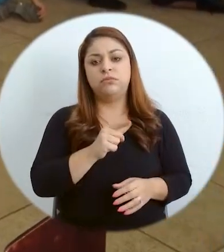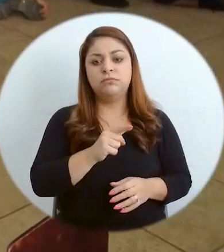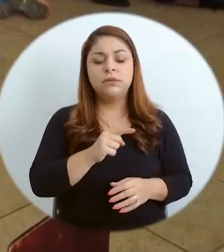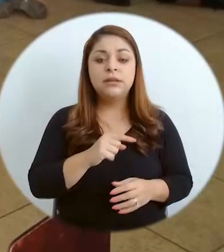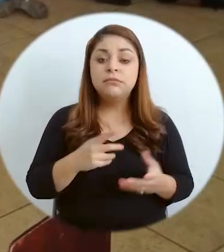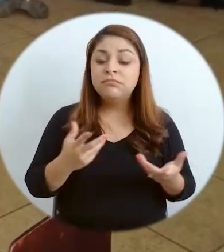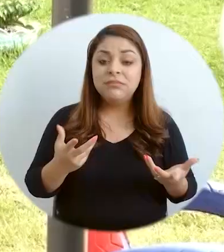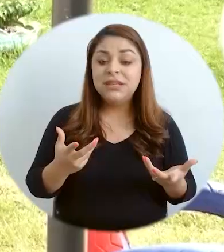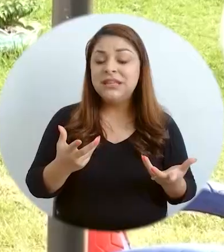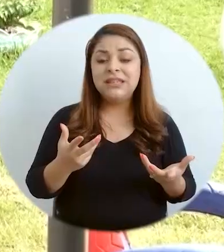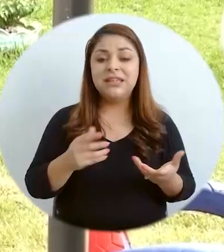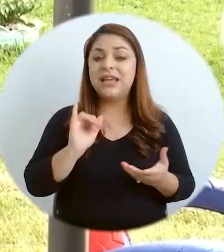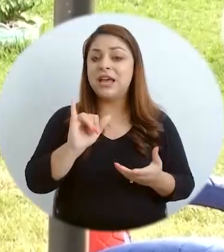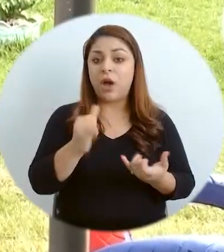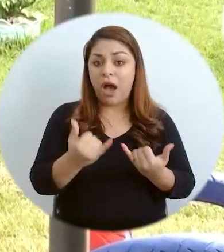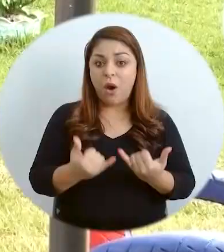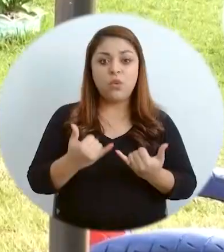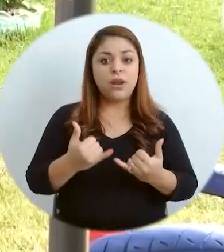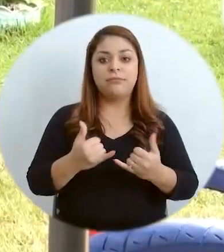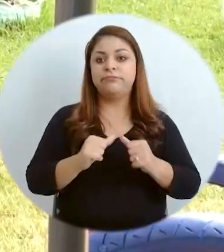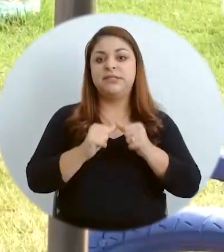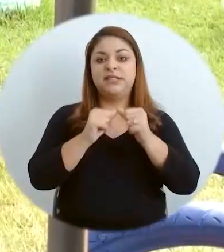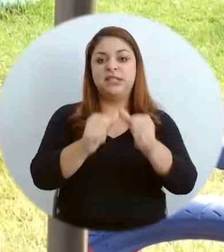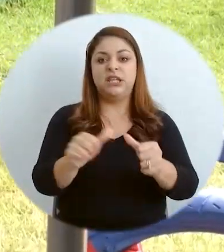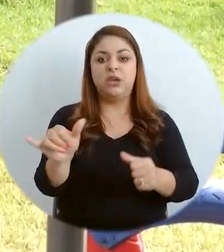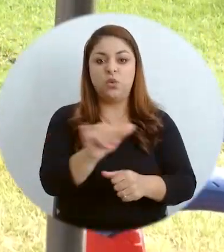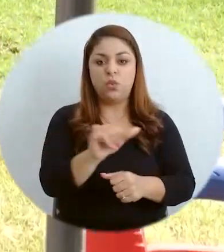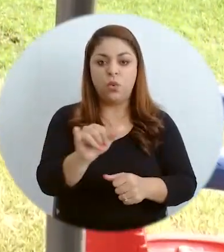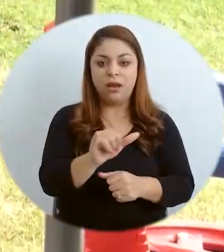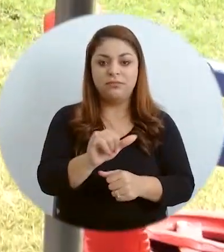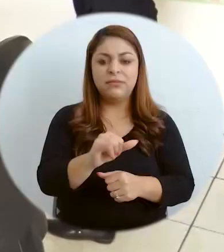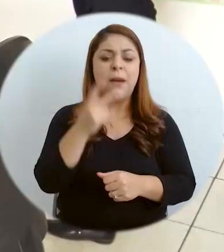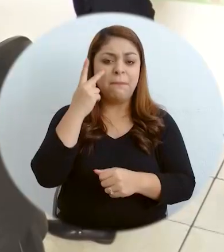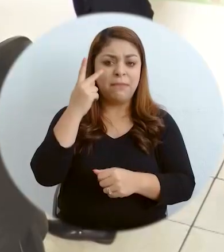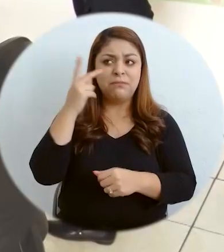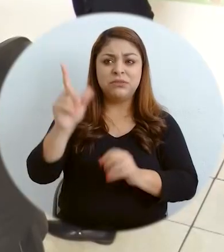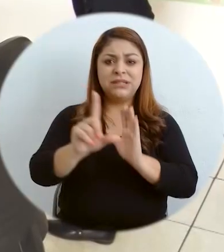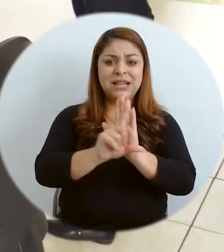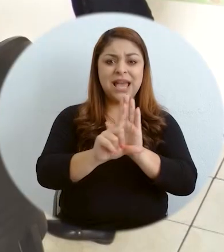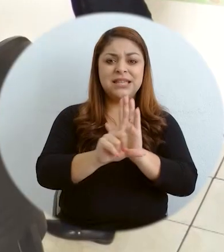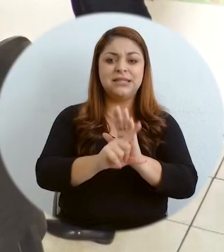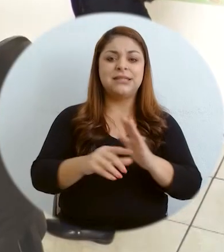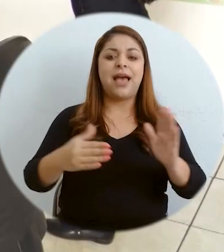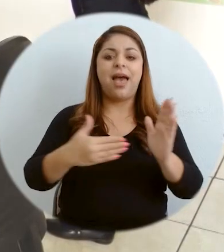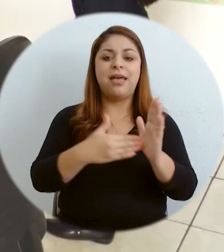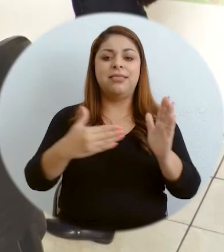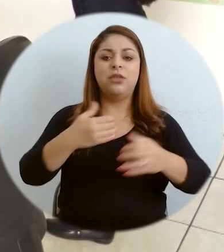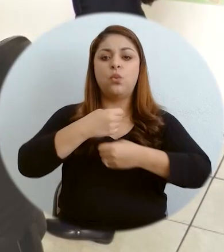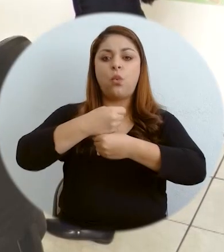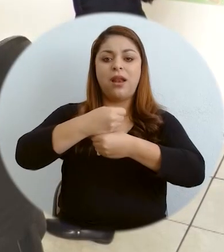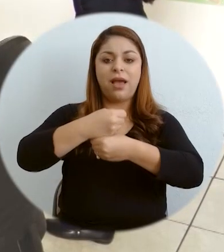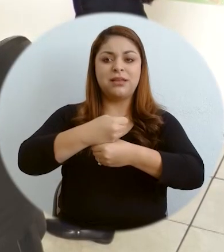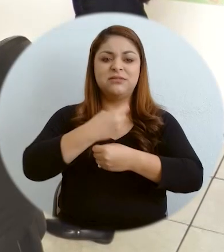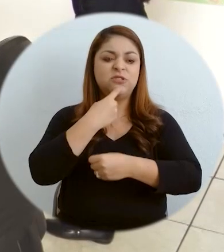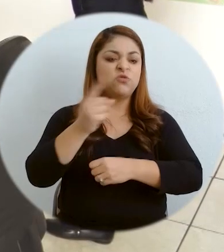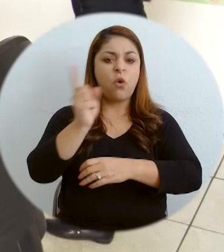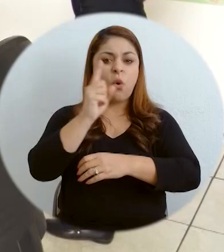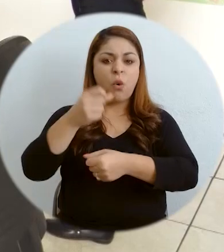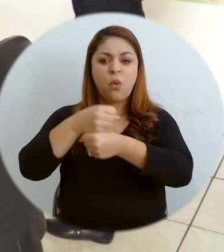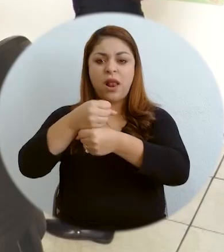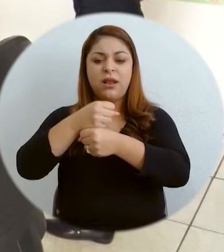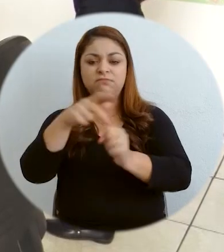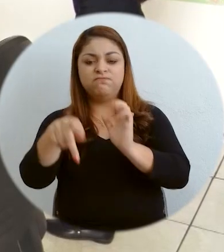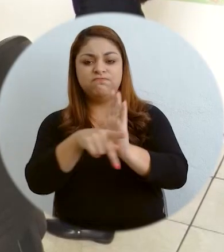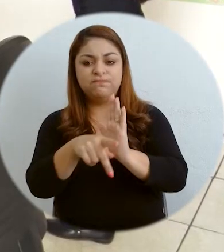sacar adelante, y mucho menos en las condiciones que hay ahorita. Vemos las leyes antihuelgas que se proclamaron, que para unos